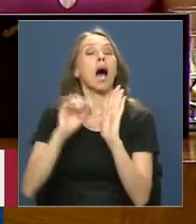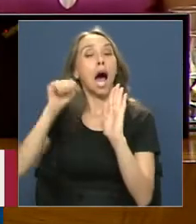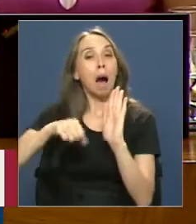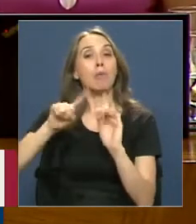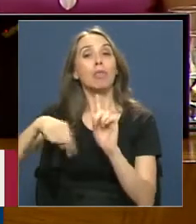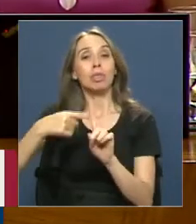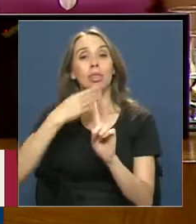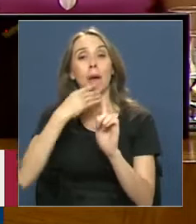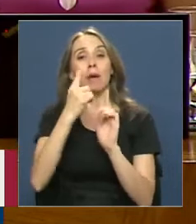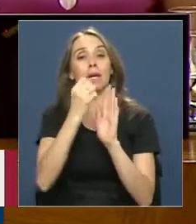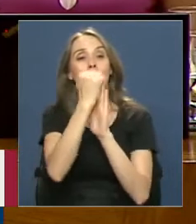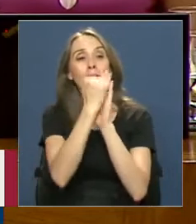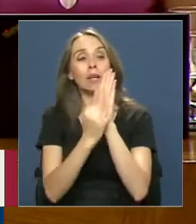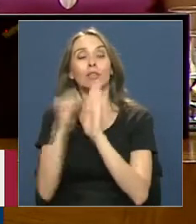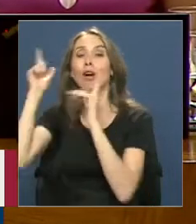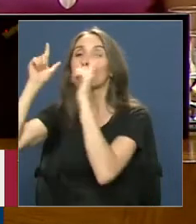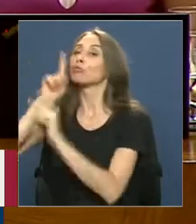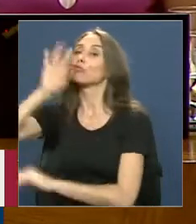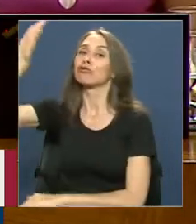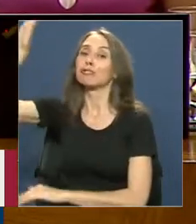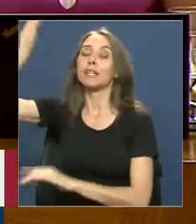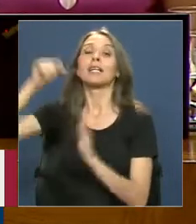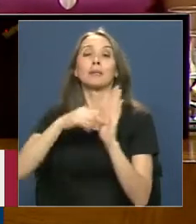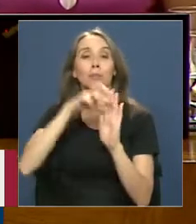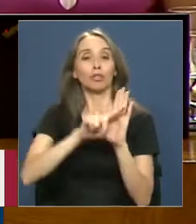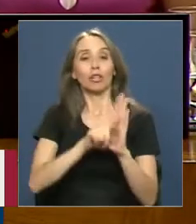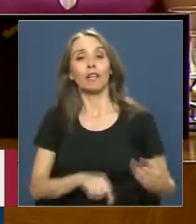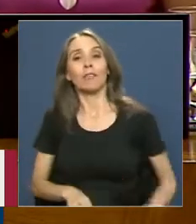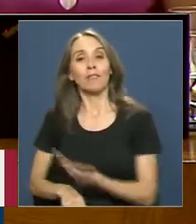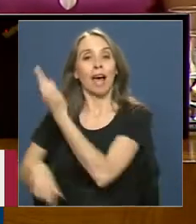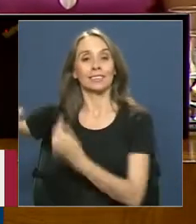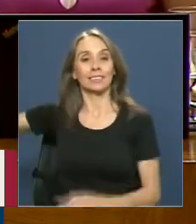aprobado en particular y despachado al Senado.